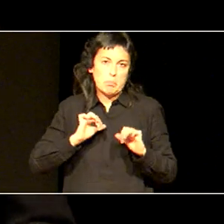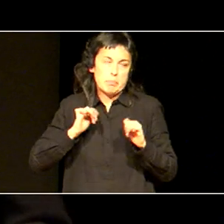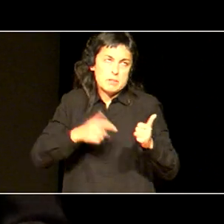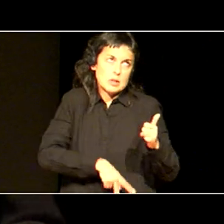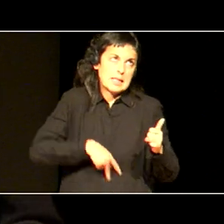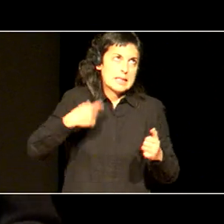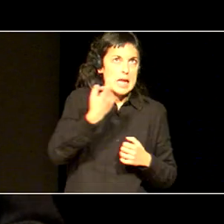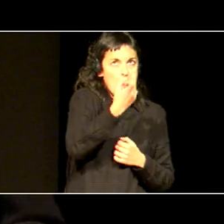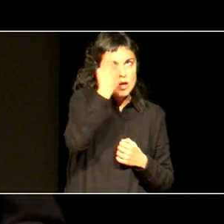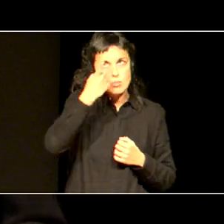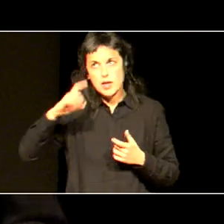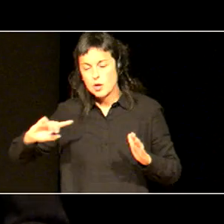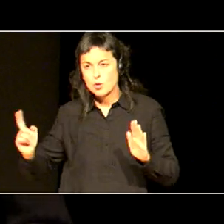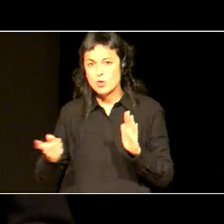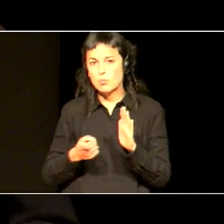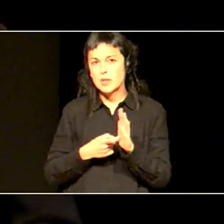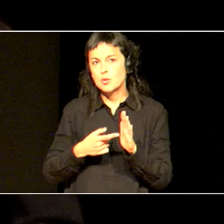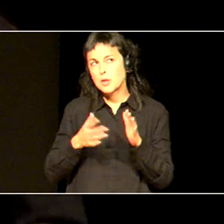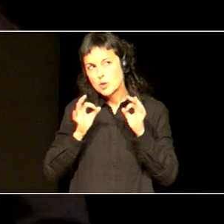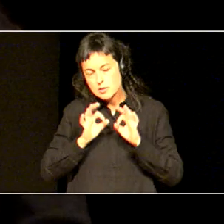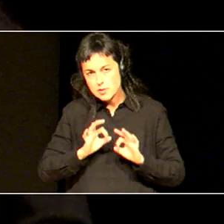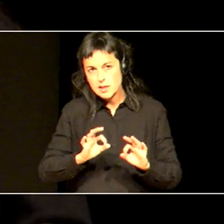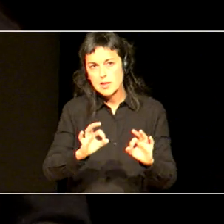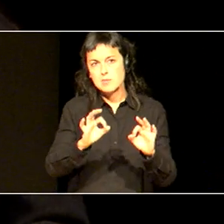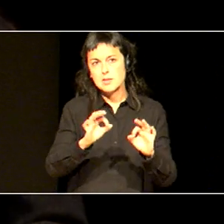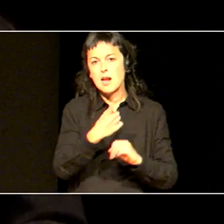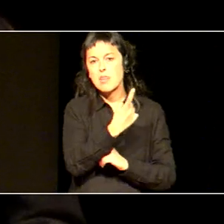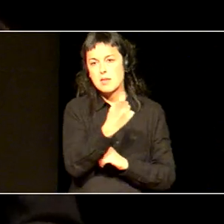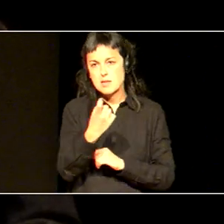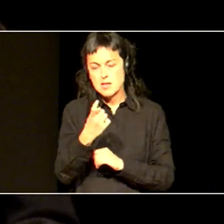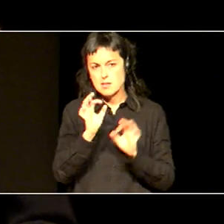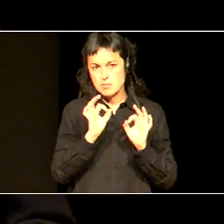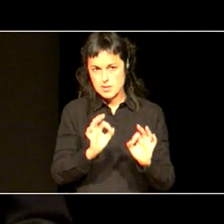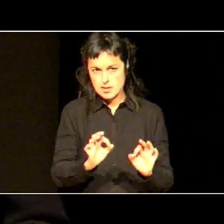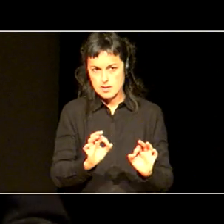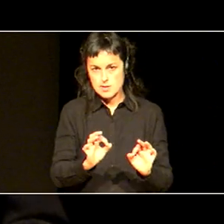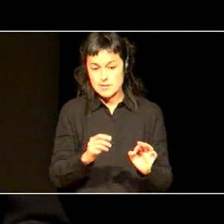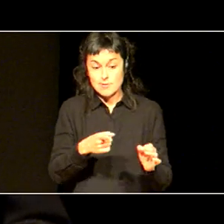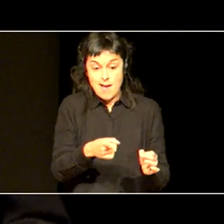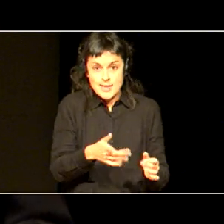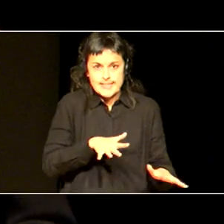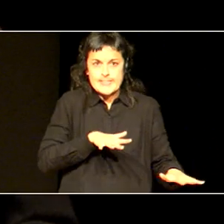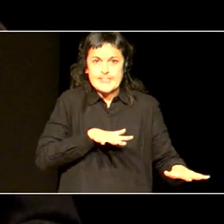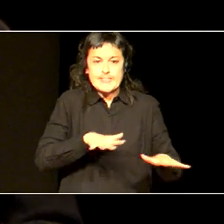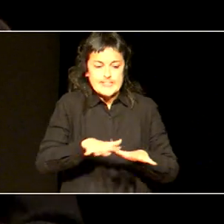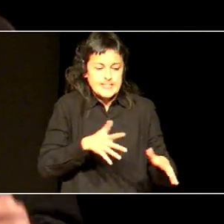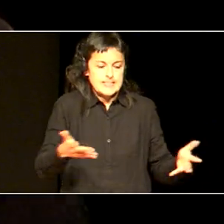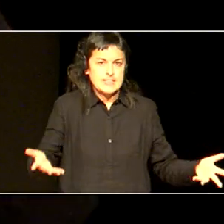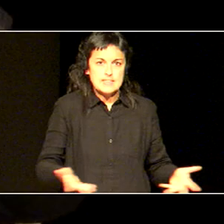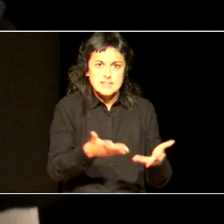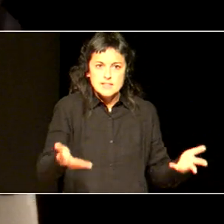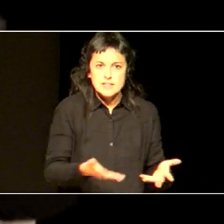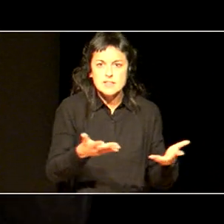vamos, con el alumnado de educación de necesidades educativas especiales, lógicamente hay que promover, fomentar y facilitar